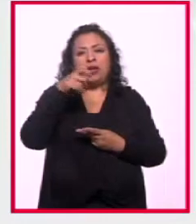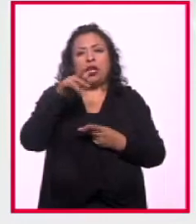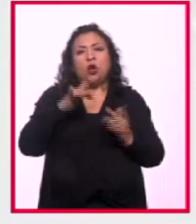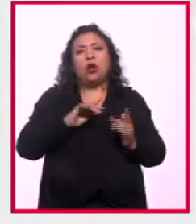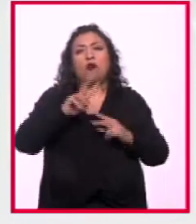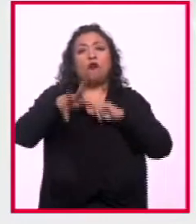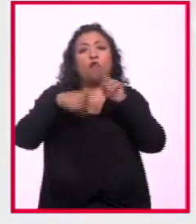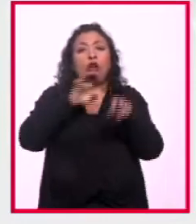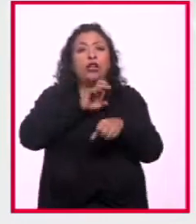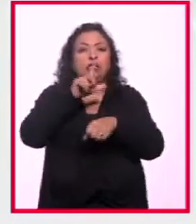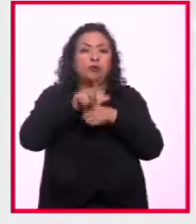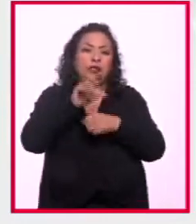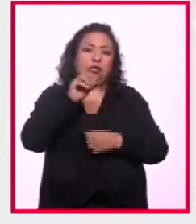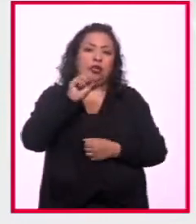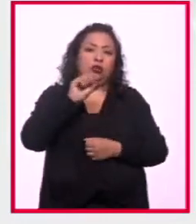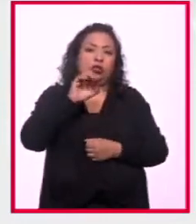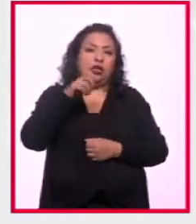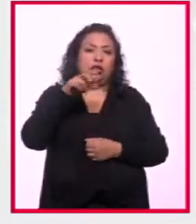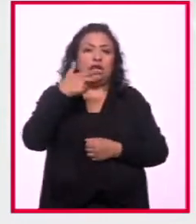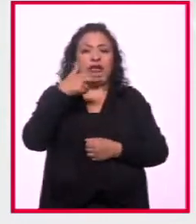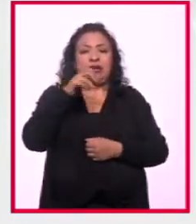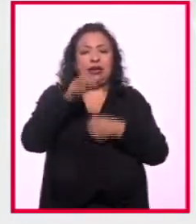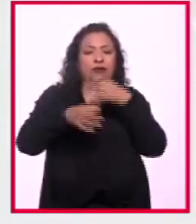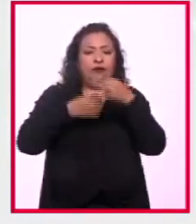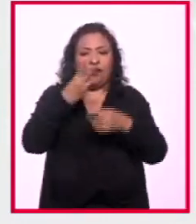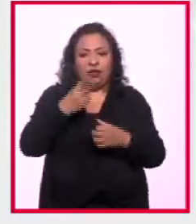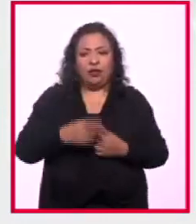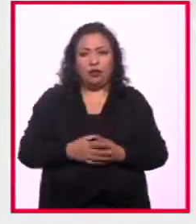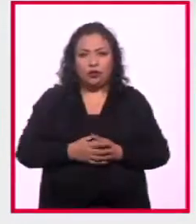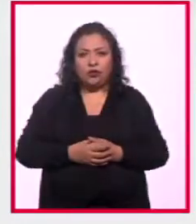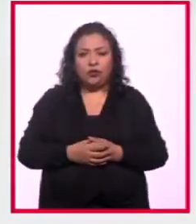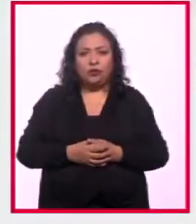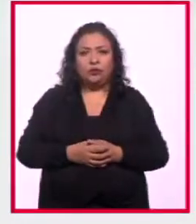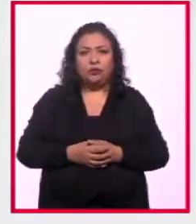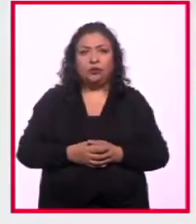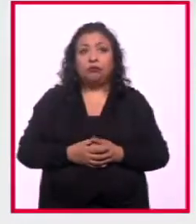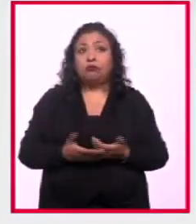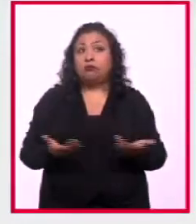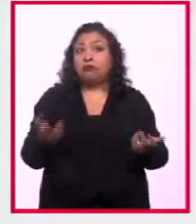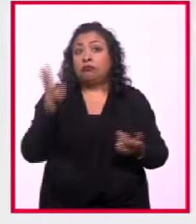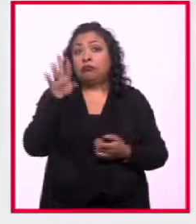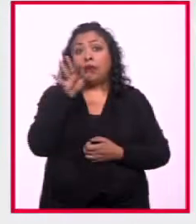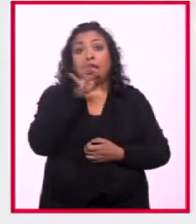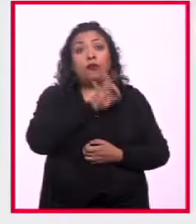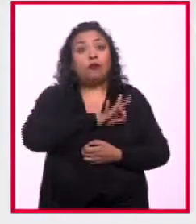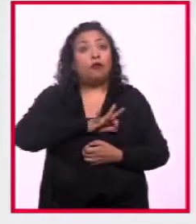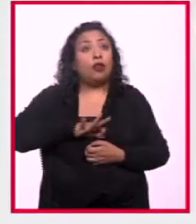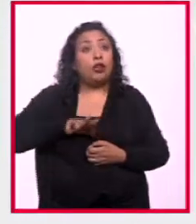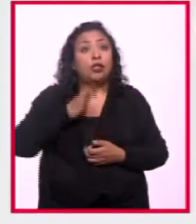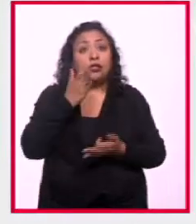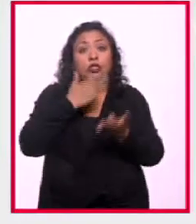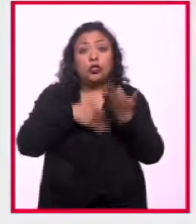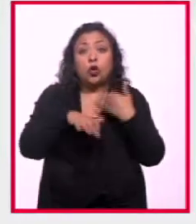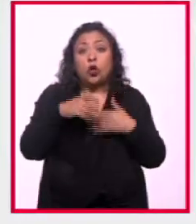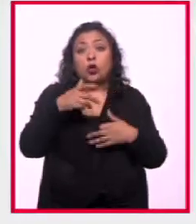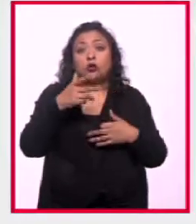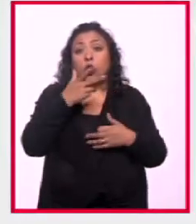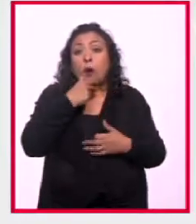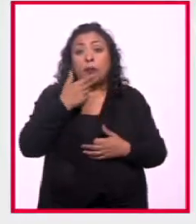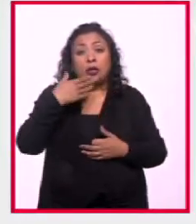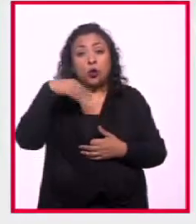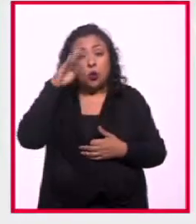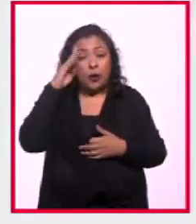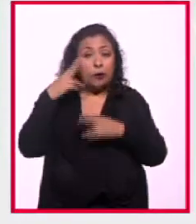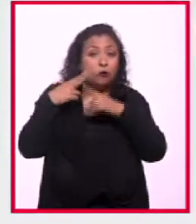especiales oscar helguera noticias 22 la gran felicitación a todos los cubanos por